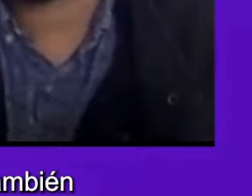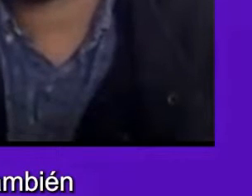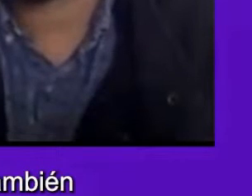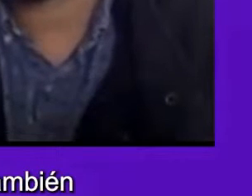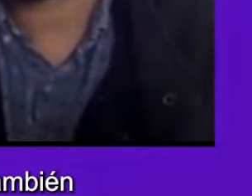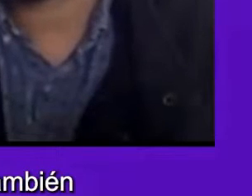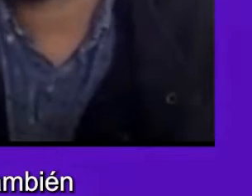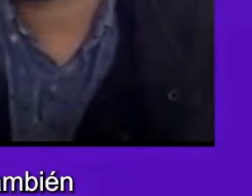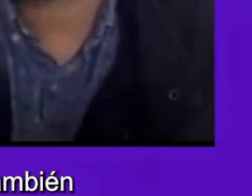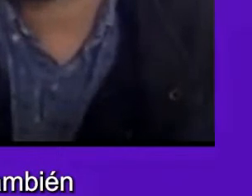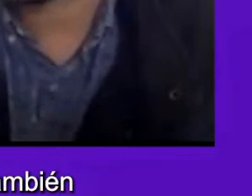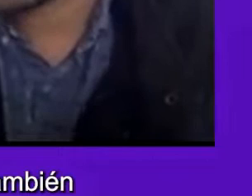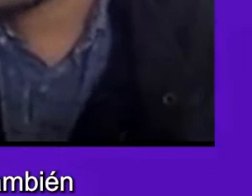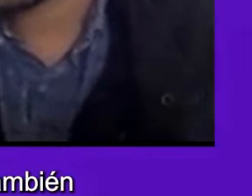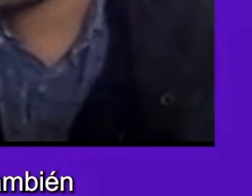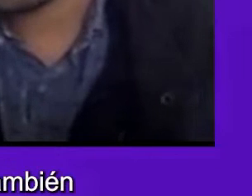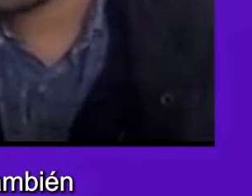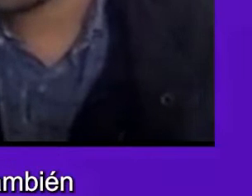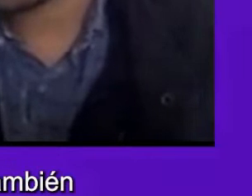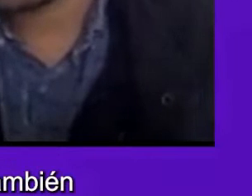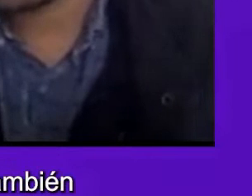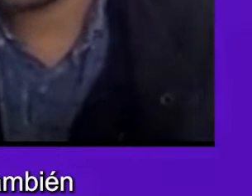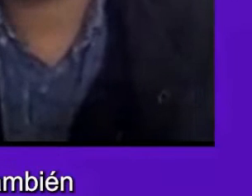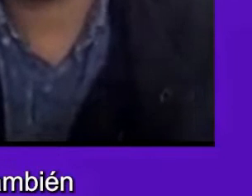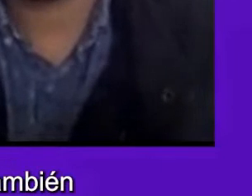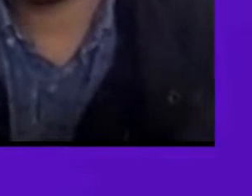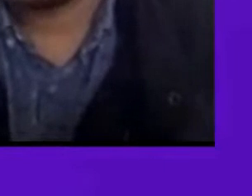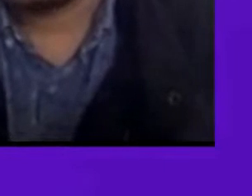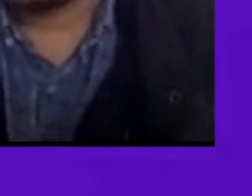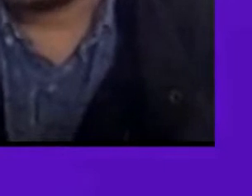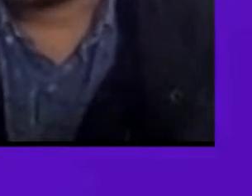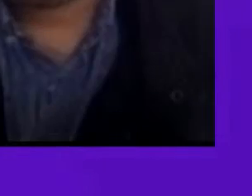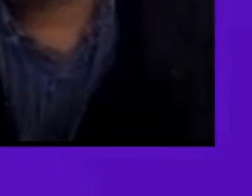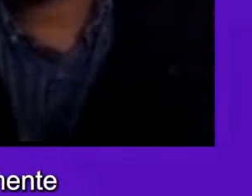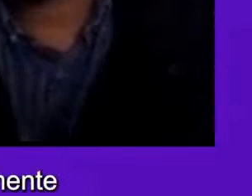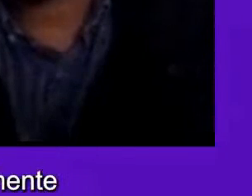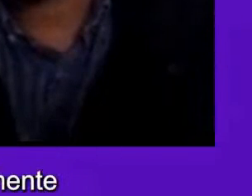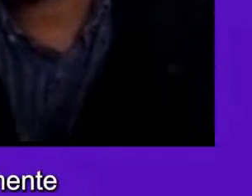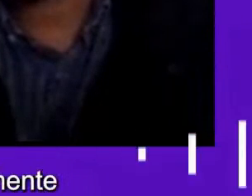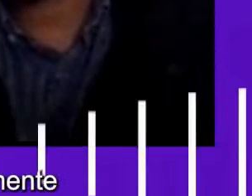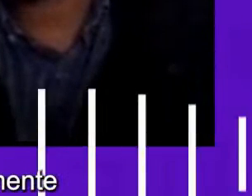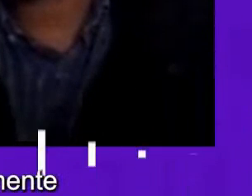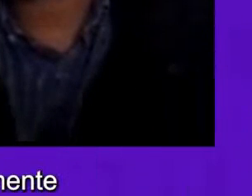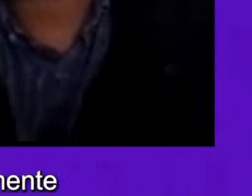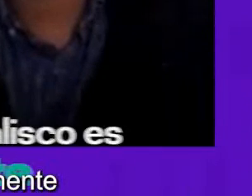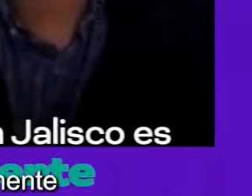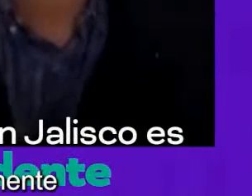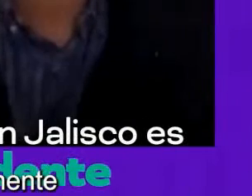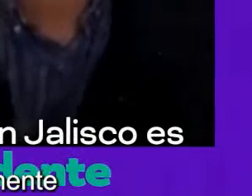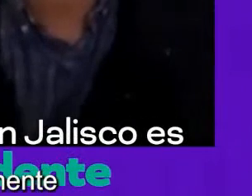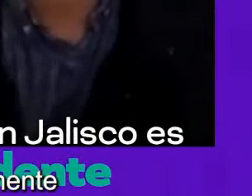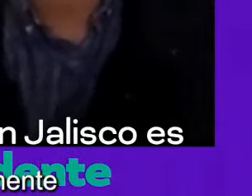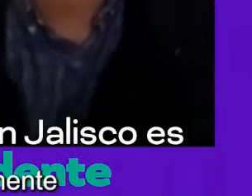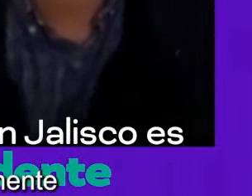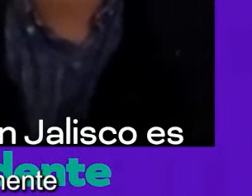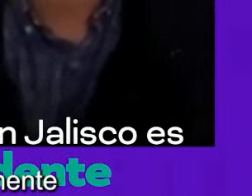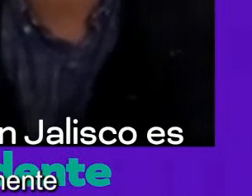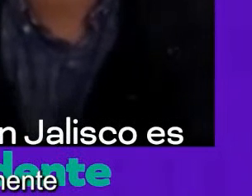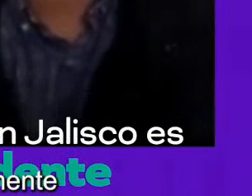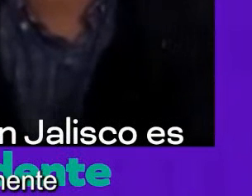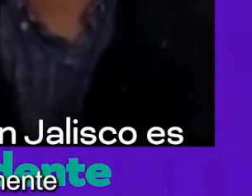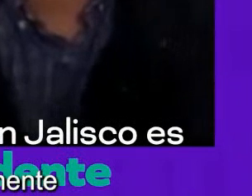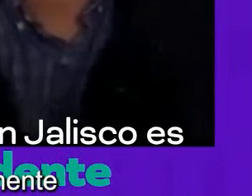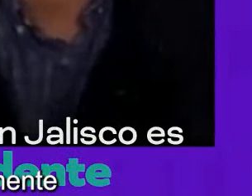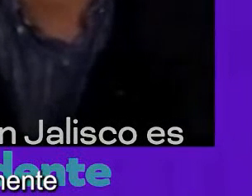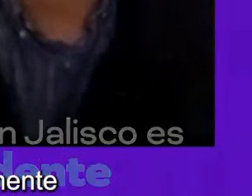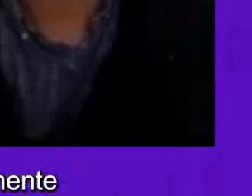con la cultura. Trabajo también en proyectos en Colombia, en Costa Rica y en España. Guadalajara es sorprendente principalmente para